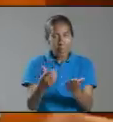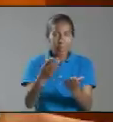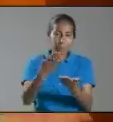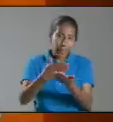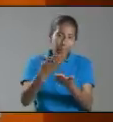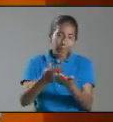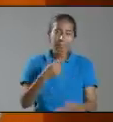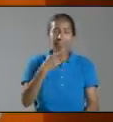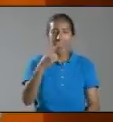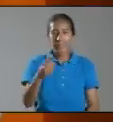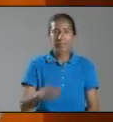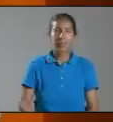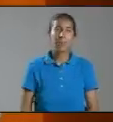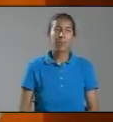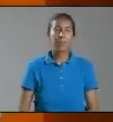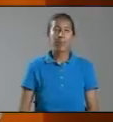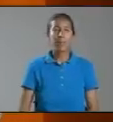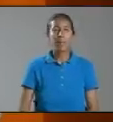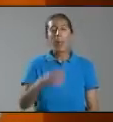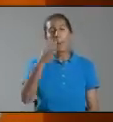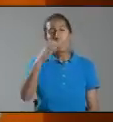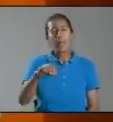Pero me los puedo.